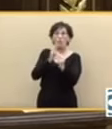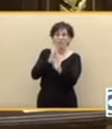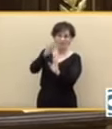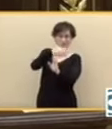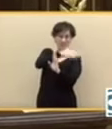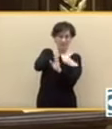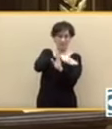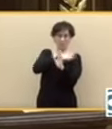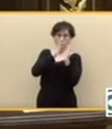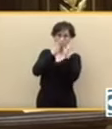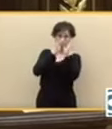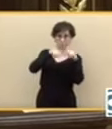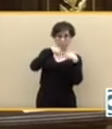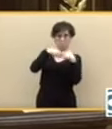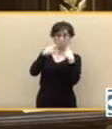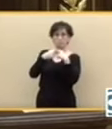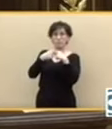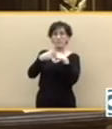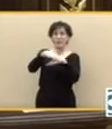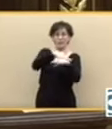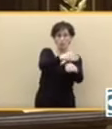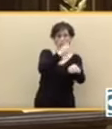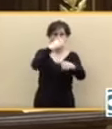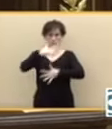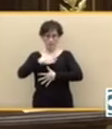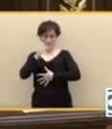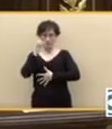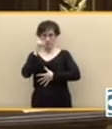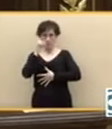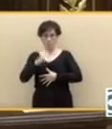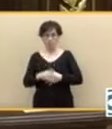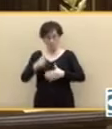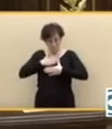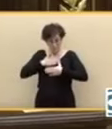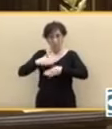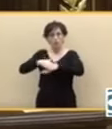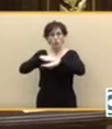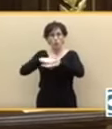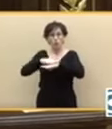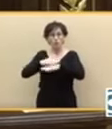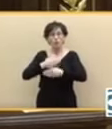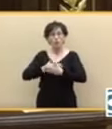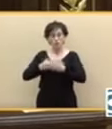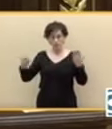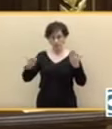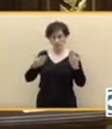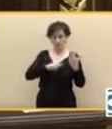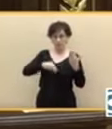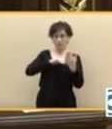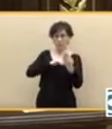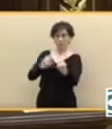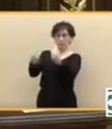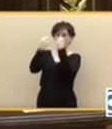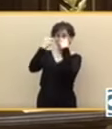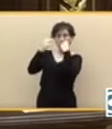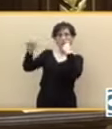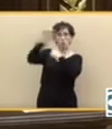al que sustituimos. Ha sido mi gobierno el que ha devuelto la confianza en España a nuestros socios europeos, a los